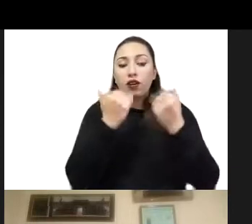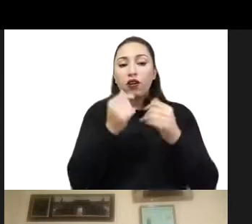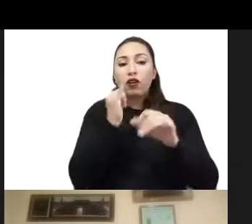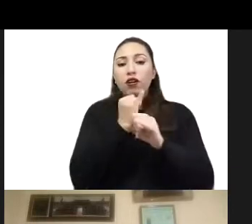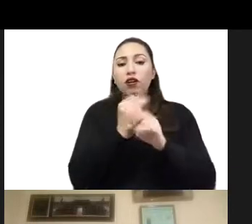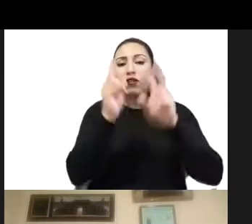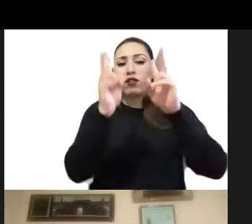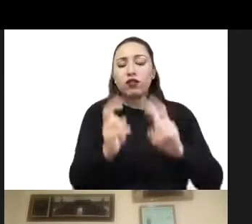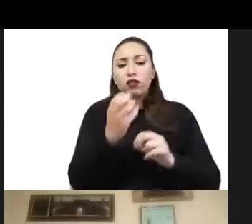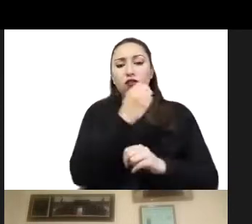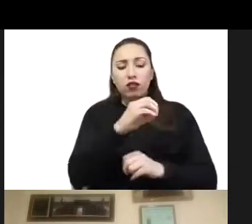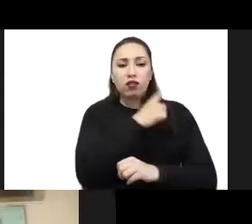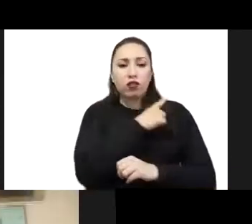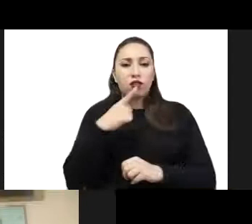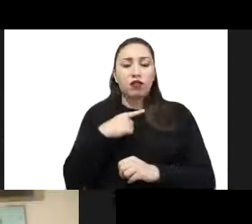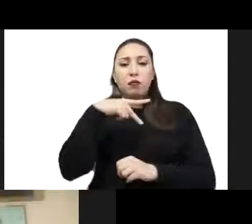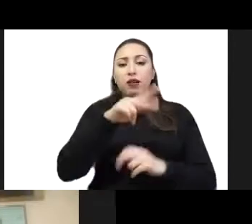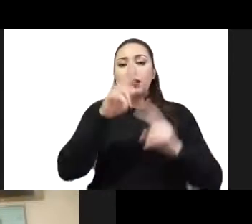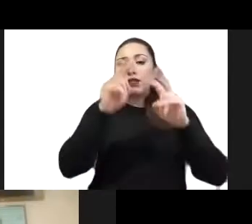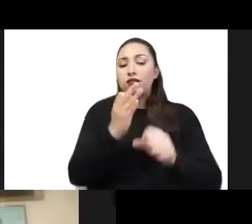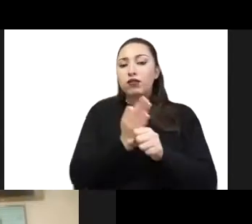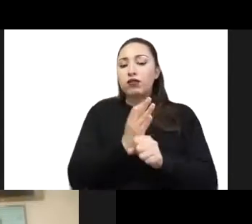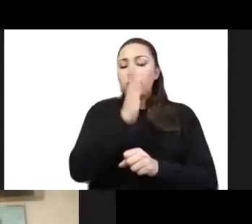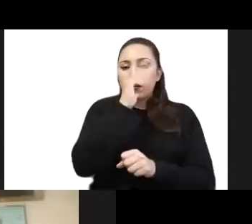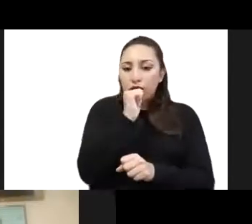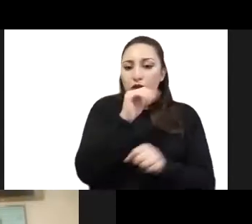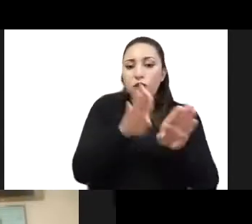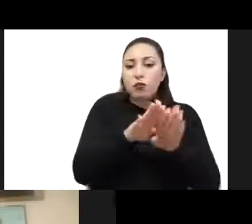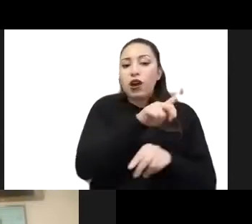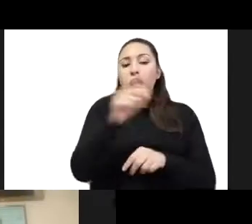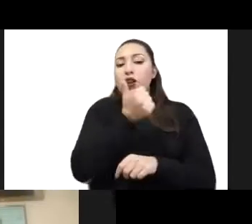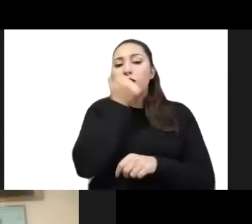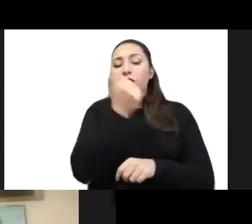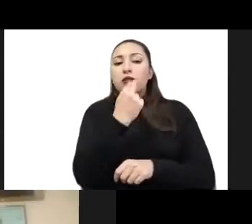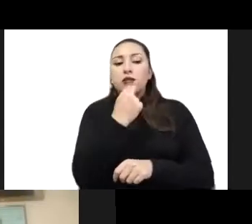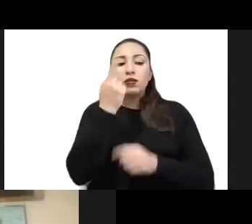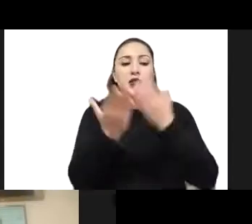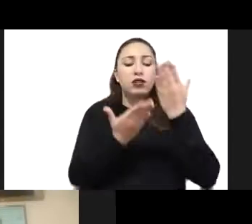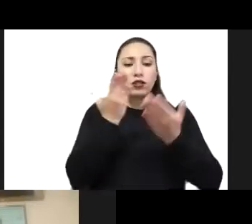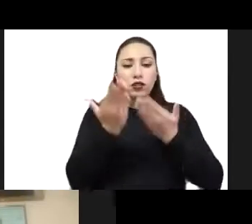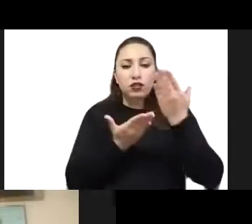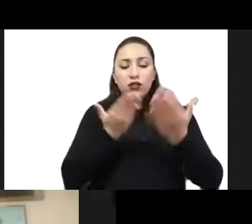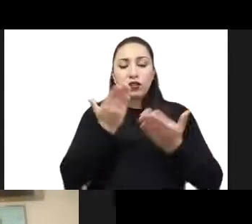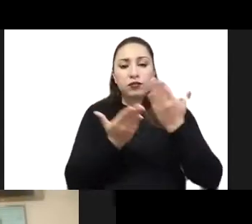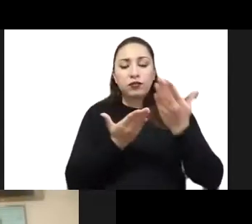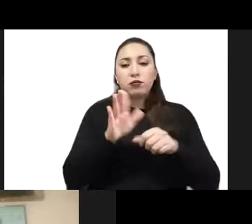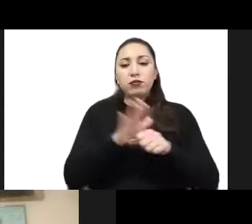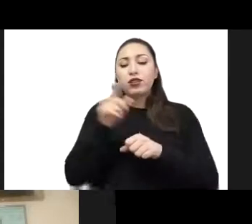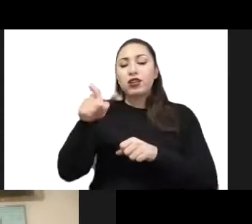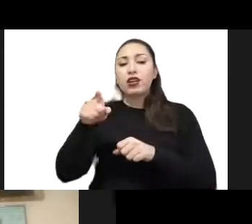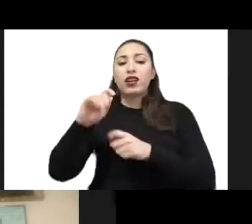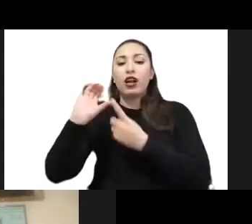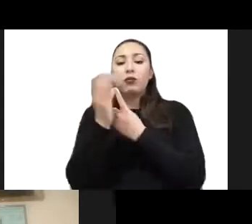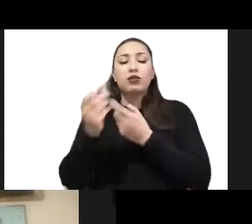también es cierto que no es posible realizar su descarga debido a restricciones por parte de la casa editorial que